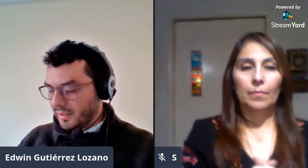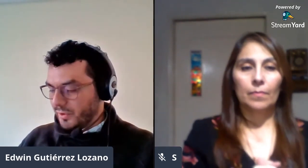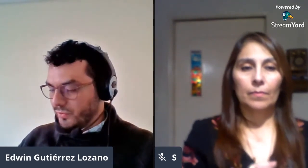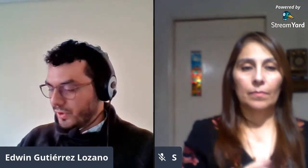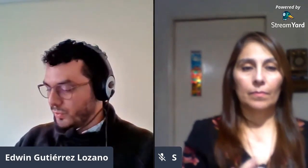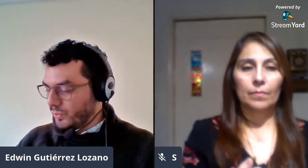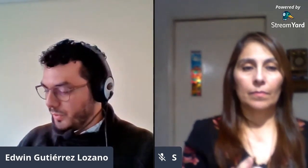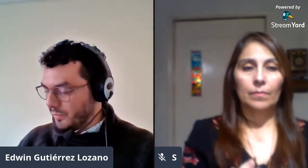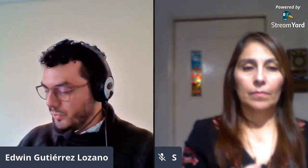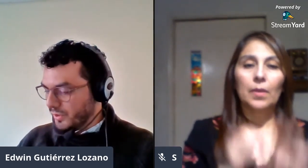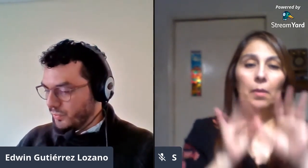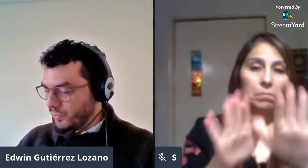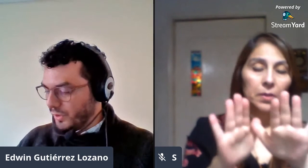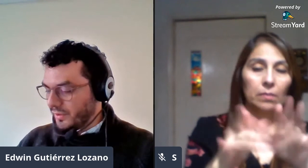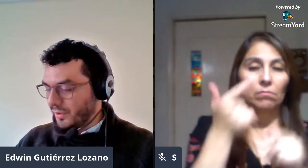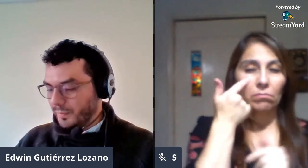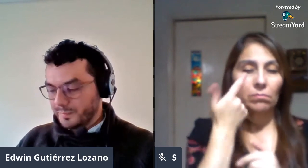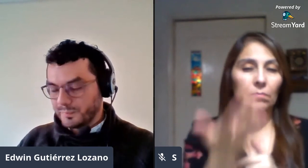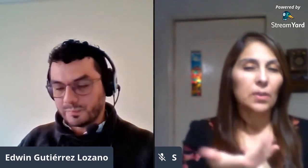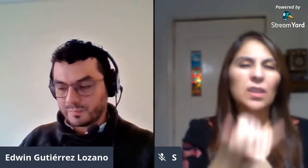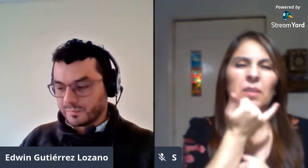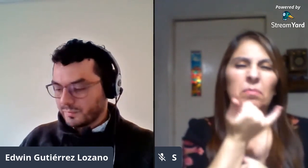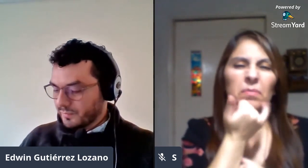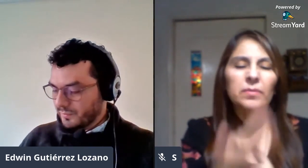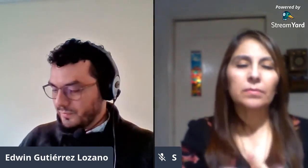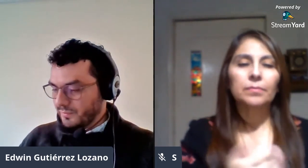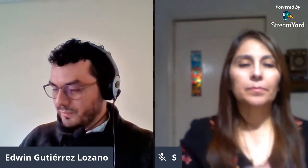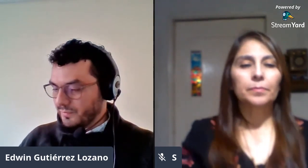Ya, regálame un segundo y miramos qué sucedió.